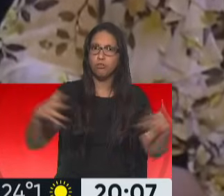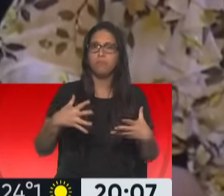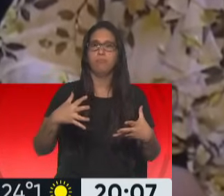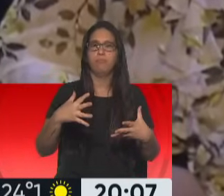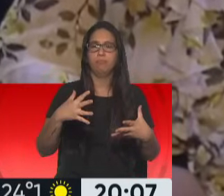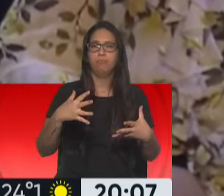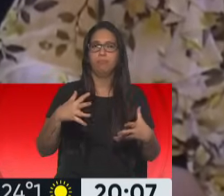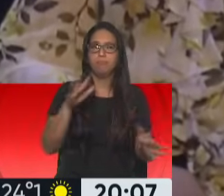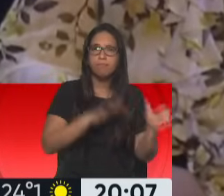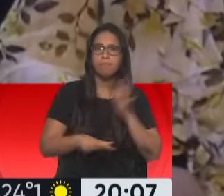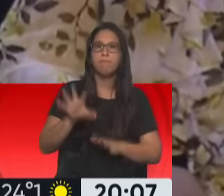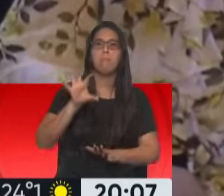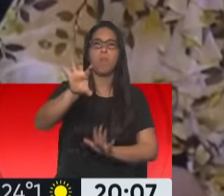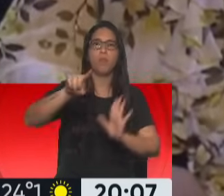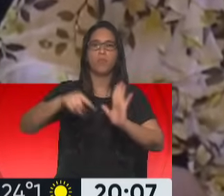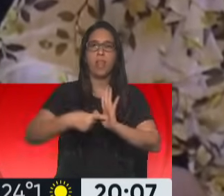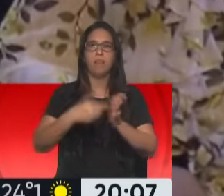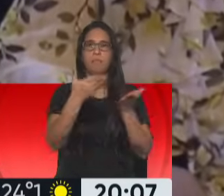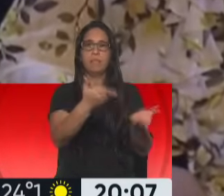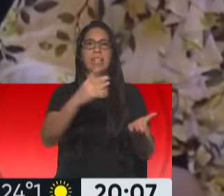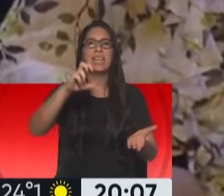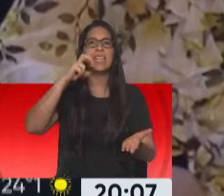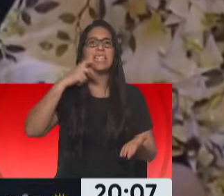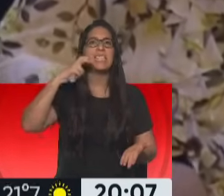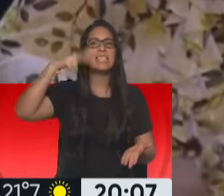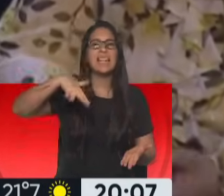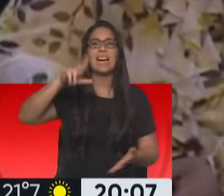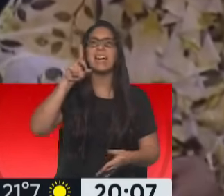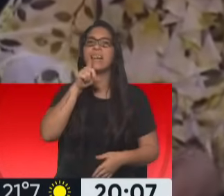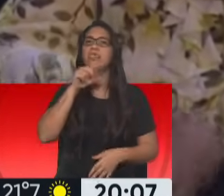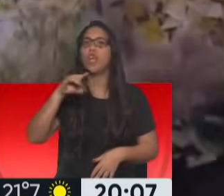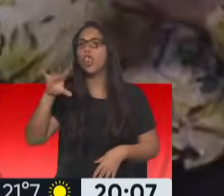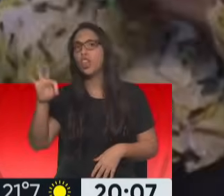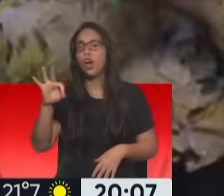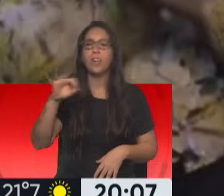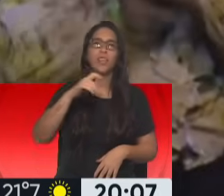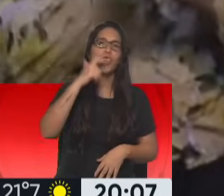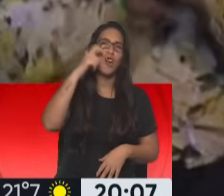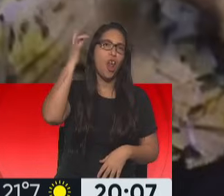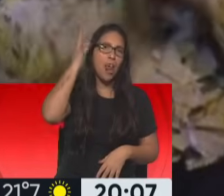de Buenos Aires, el queridísimo Cristian Ritondo y el Colo Santilli.